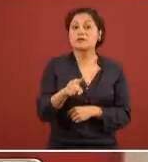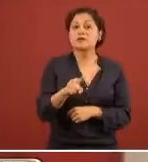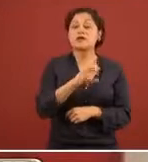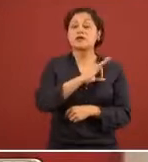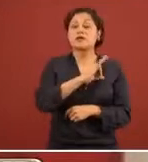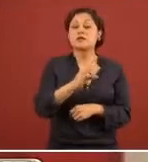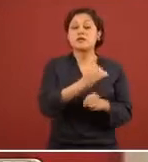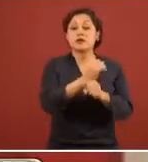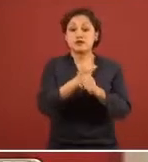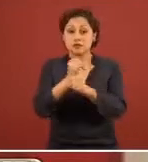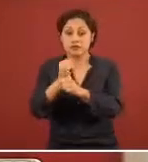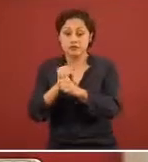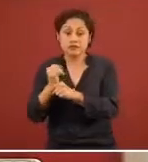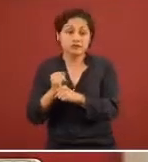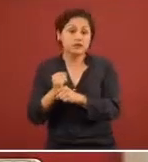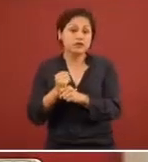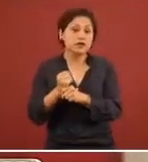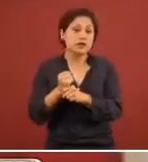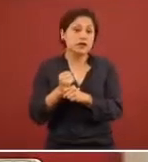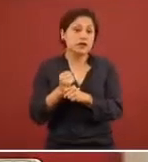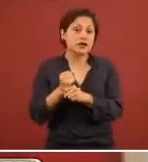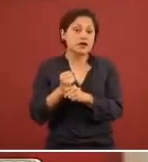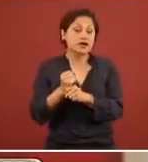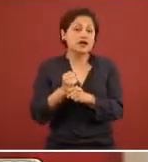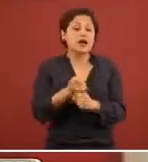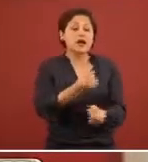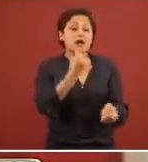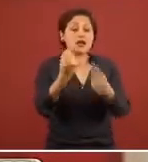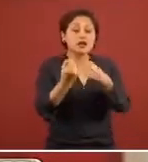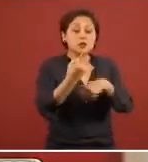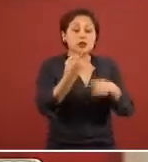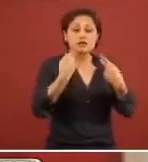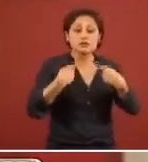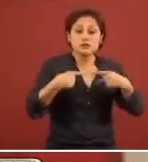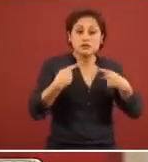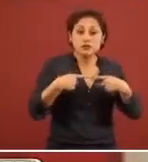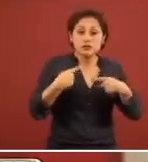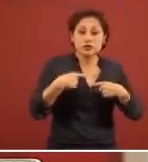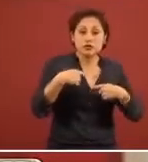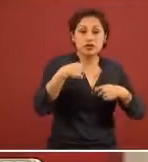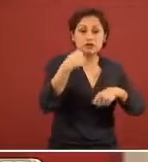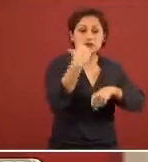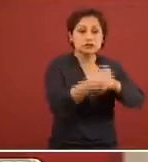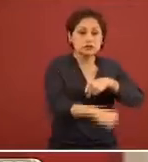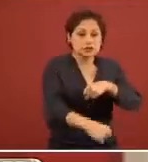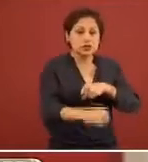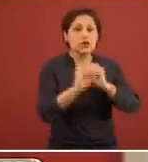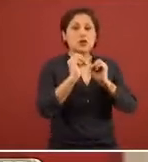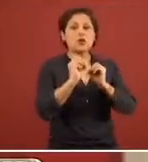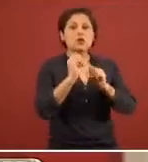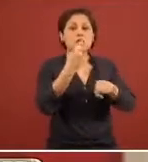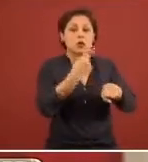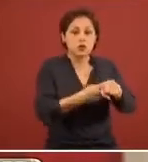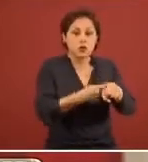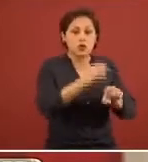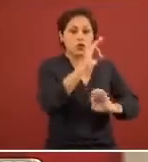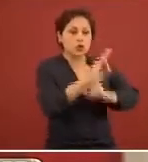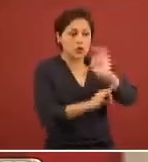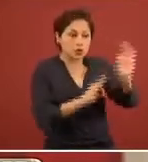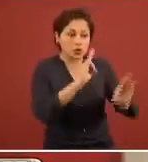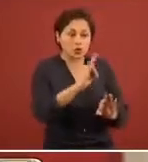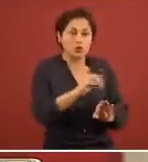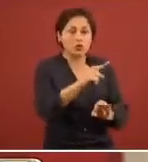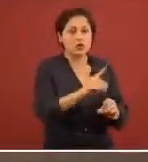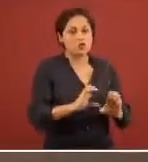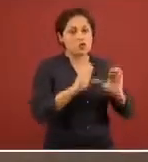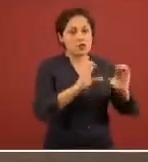diagnósticos y quirúrgicos que no comprometan, su diferimiento no comprometa la salud o la vida de las personas,